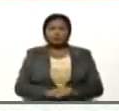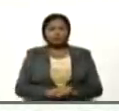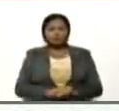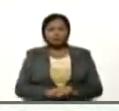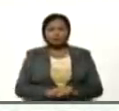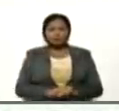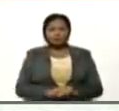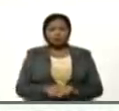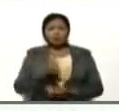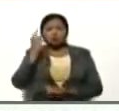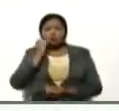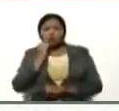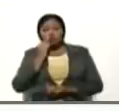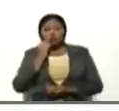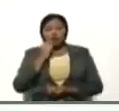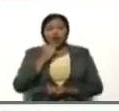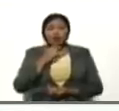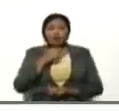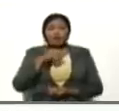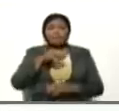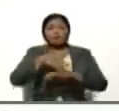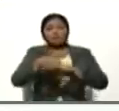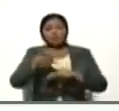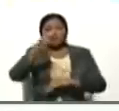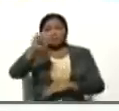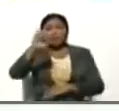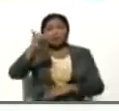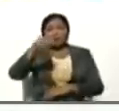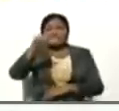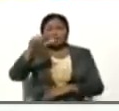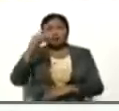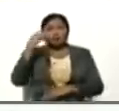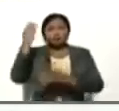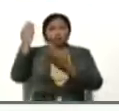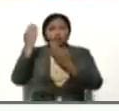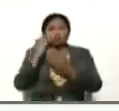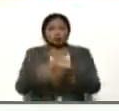Estado Sucre, municipio Mejía, Marta Patiño.